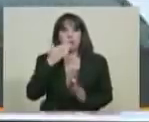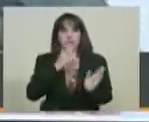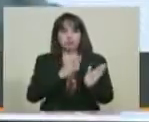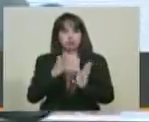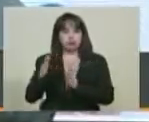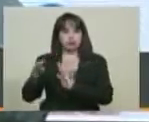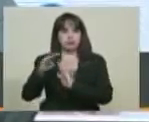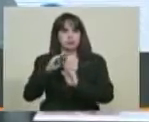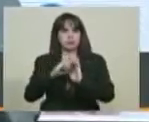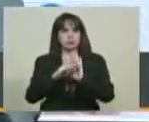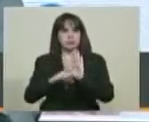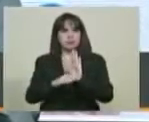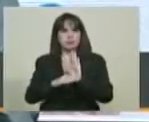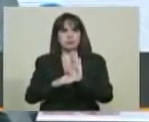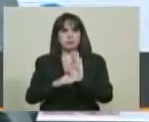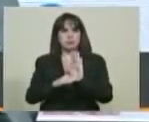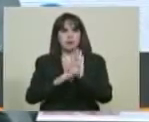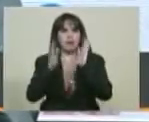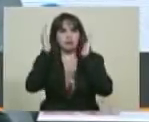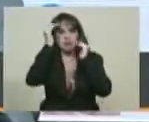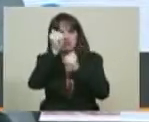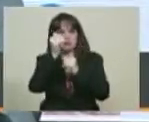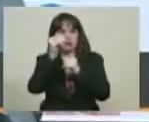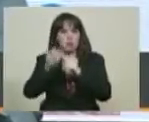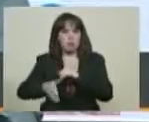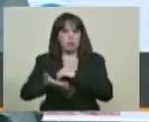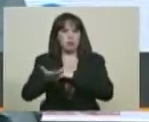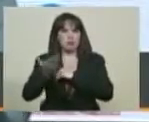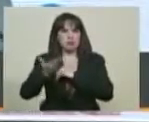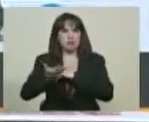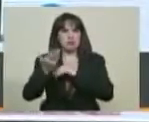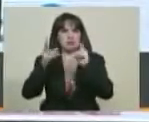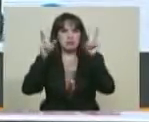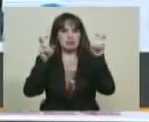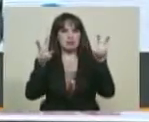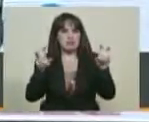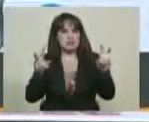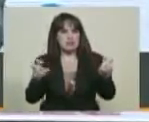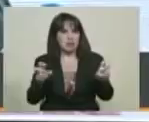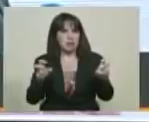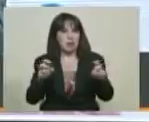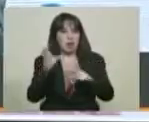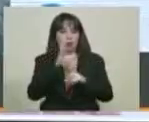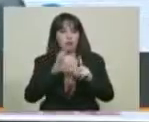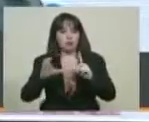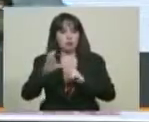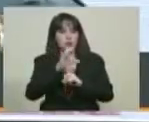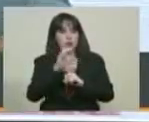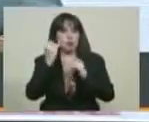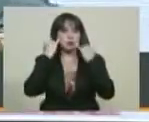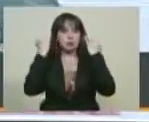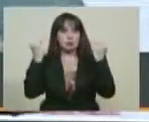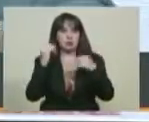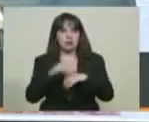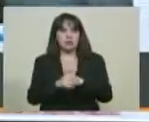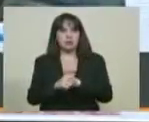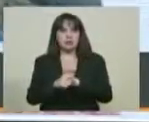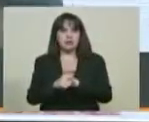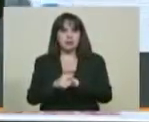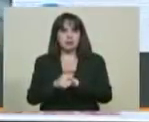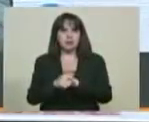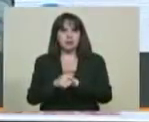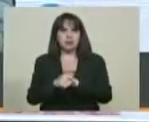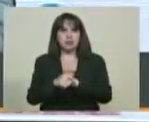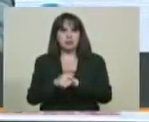¿Cuáles son los temas tácticos a atender? La agenda estratégica, por lo menos el tema de la cultura, los intelectuales, los pensadores, un